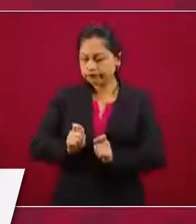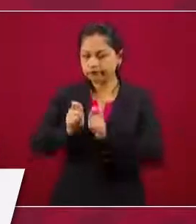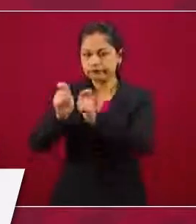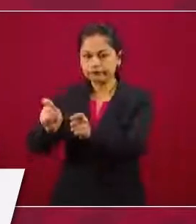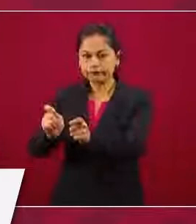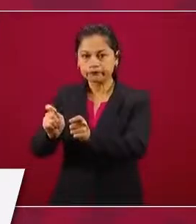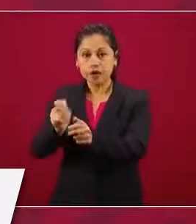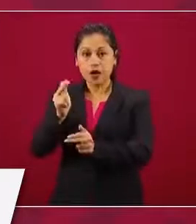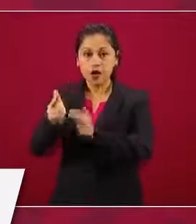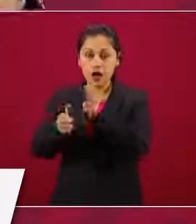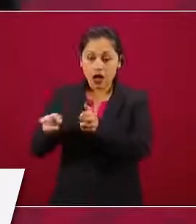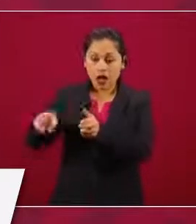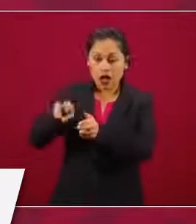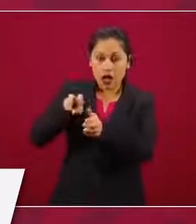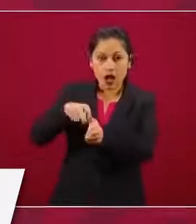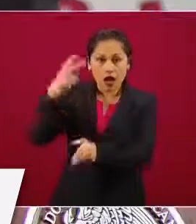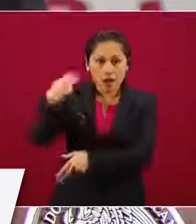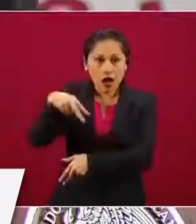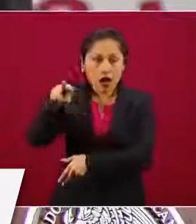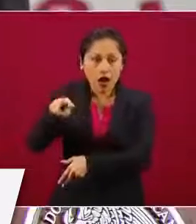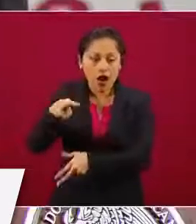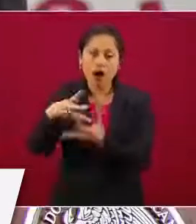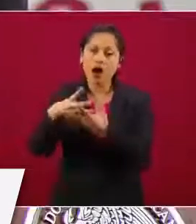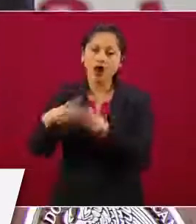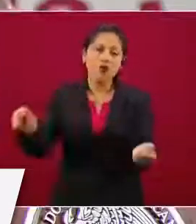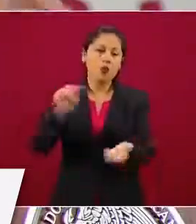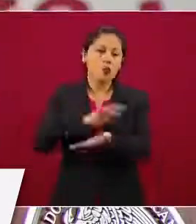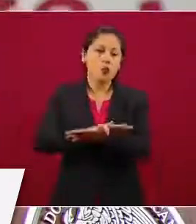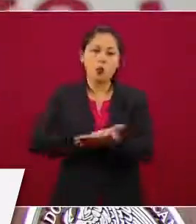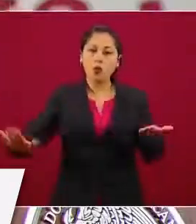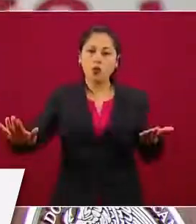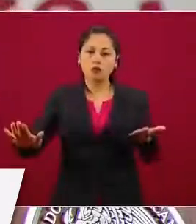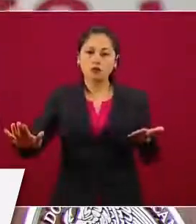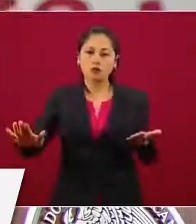pasajeros. Toda una historia.